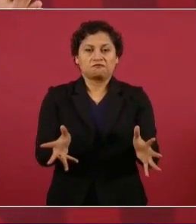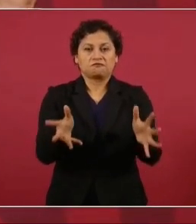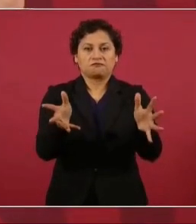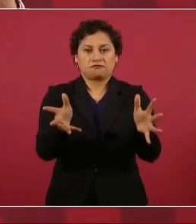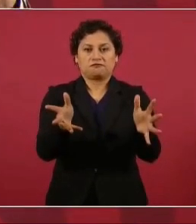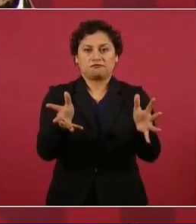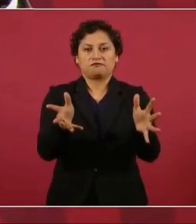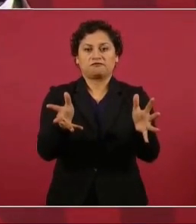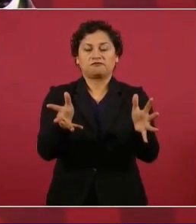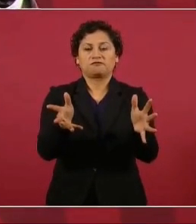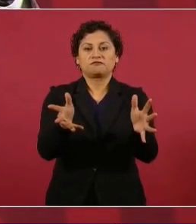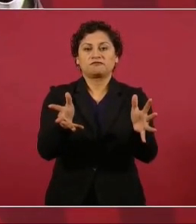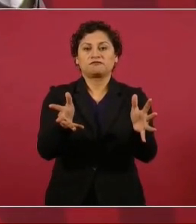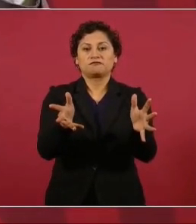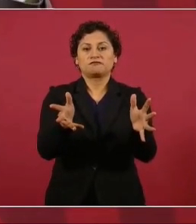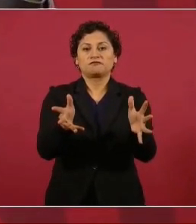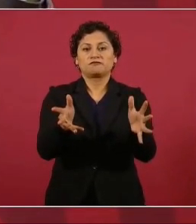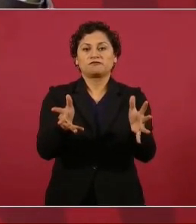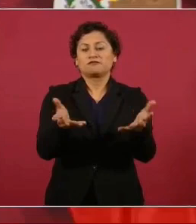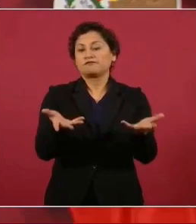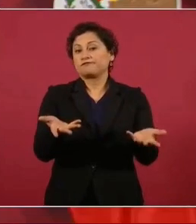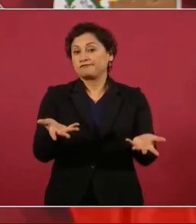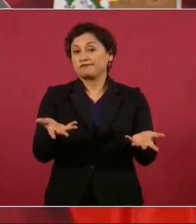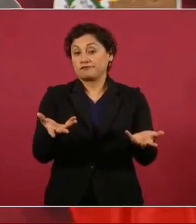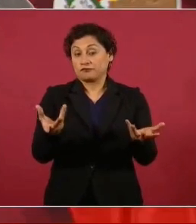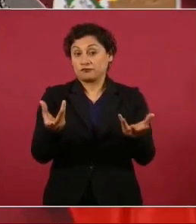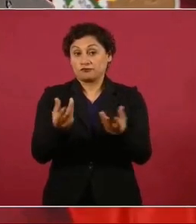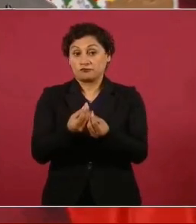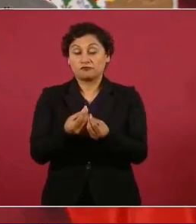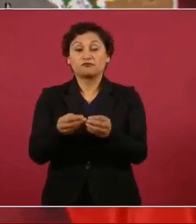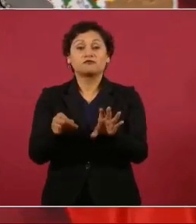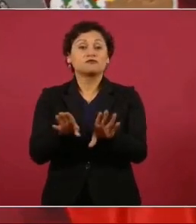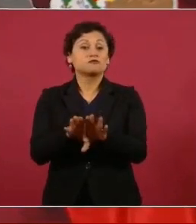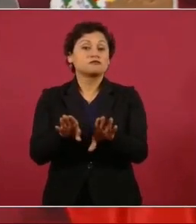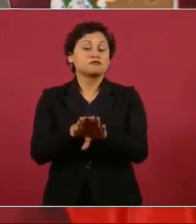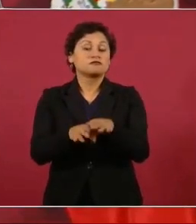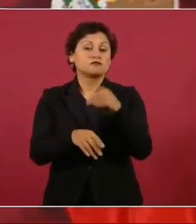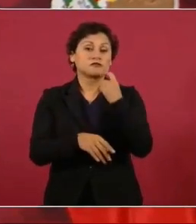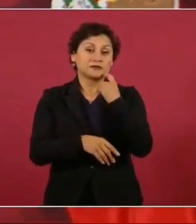par de que